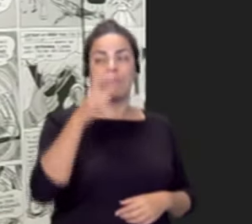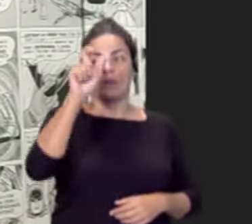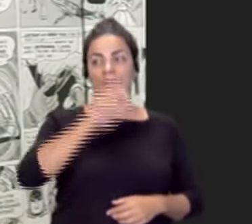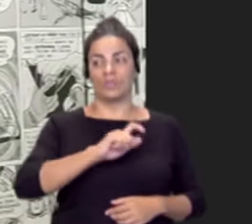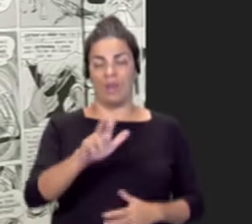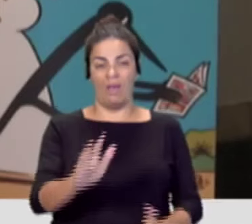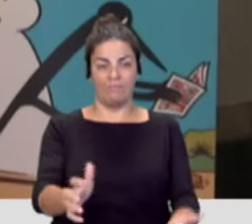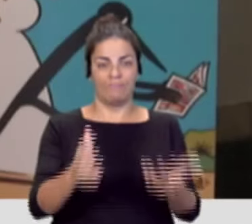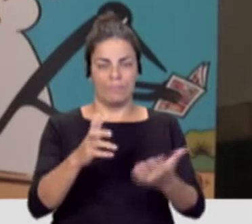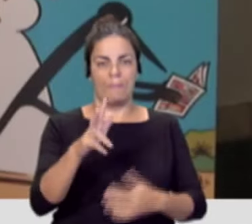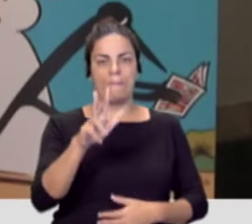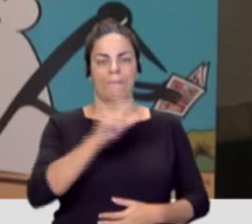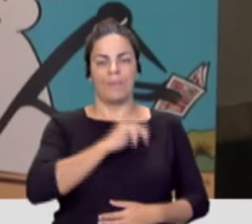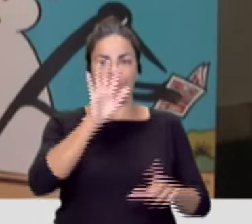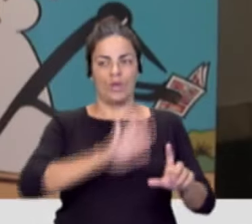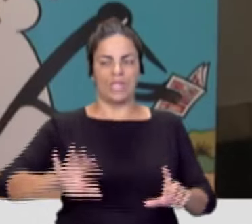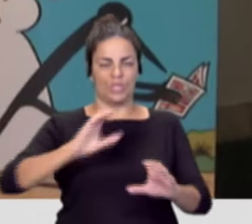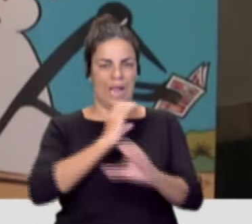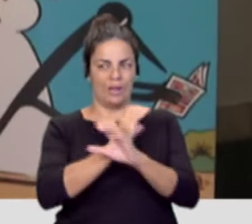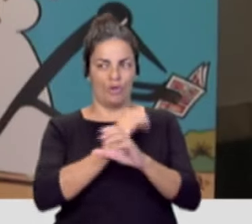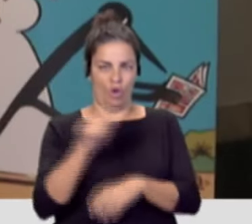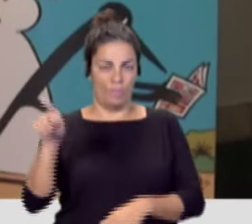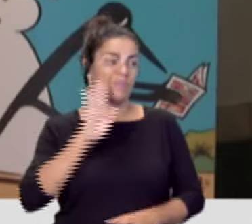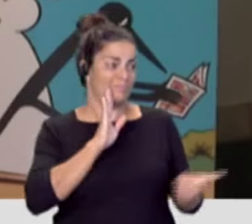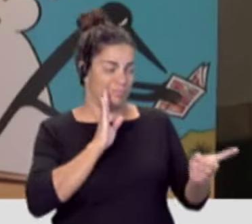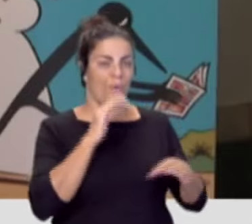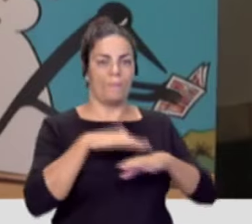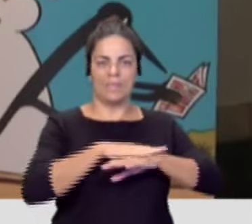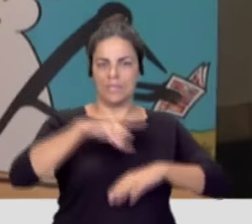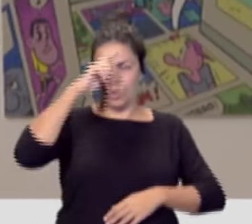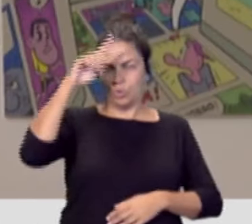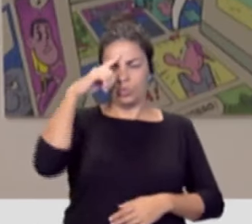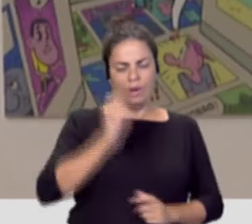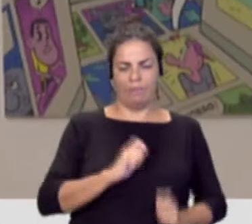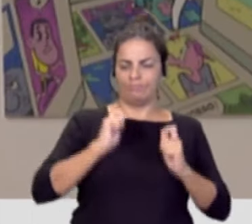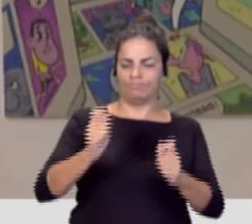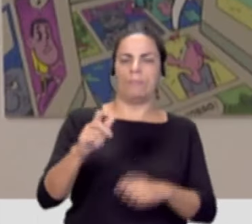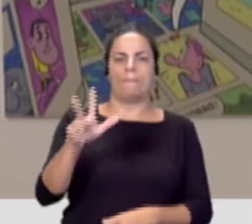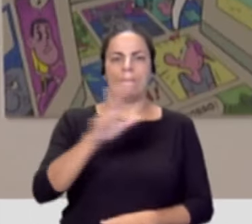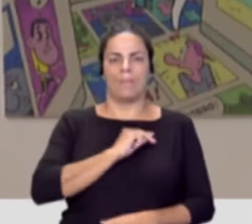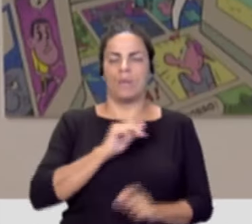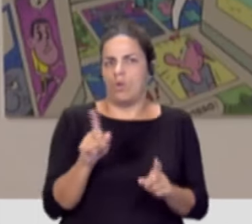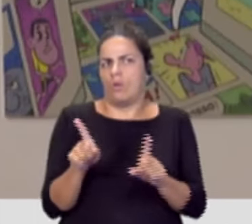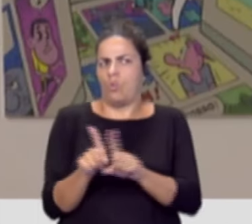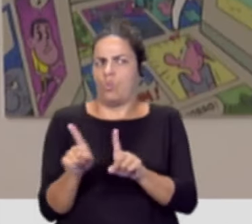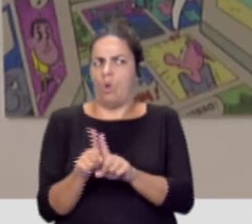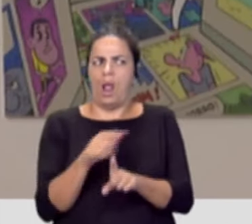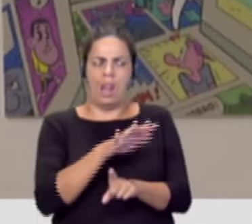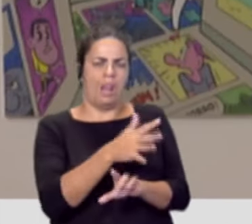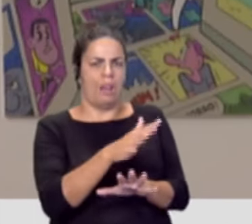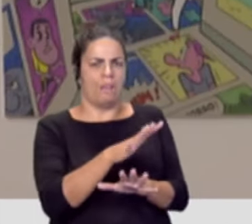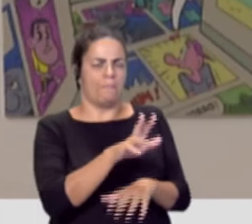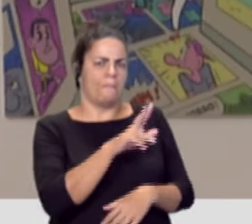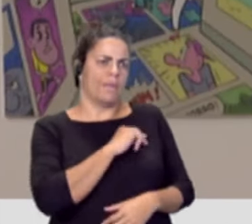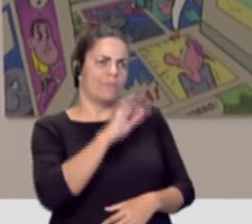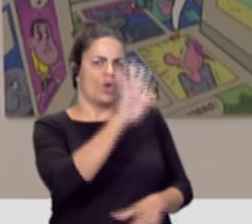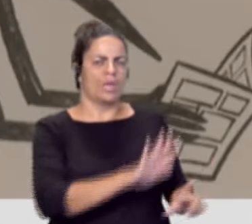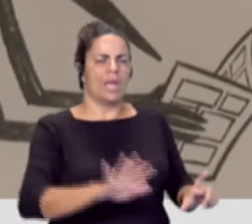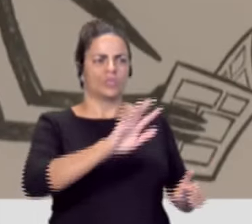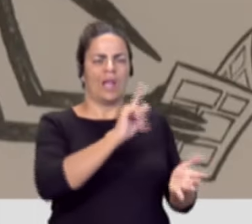Cómic que concedía, tú bien lo decías, el Ministerio de Cultura de nuestro país, un premio que se equipara pues a los Premios Nacionales